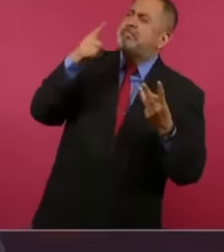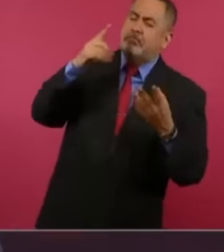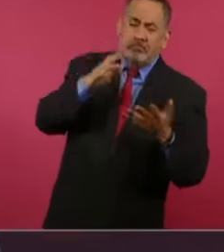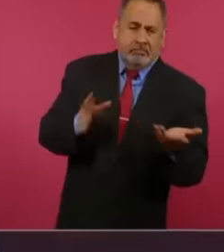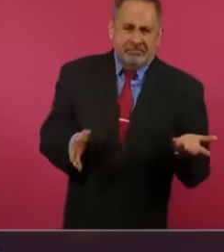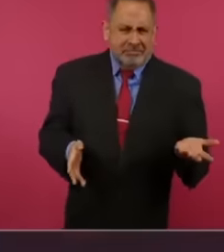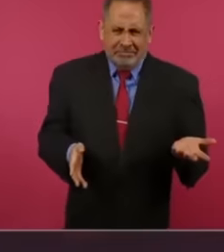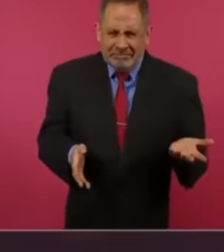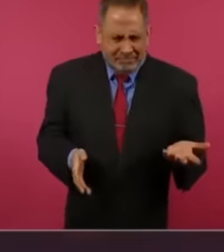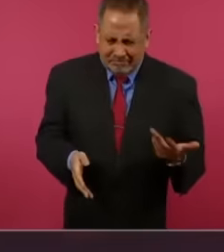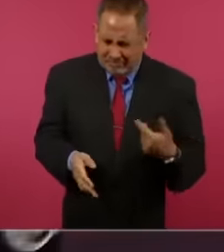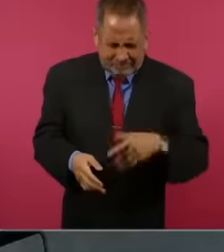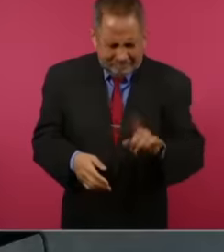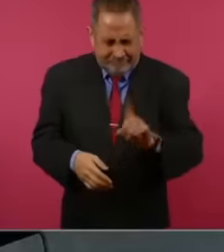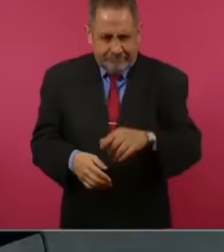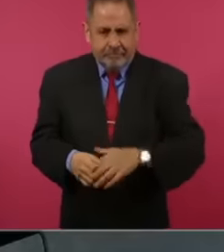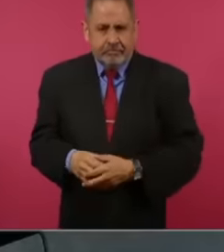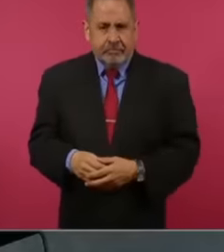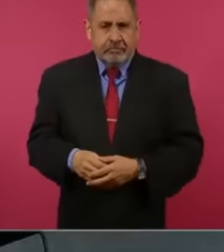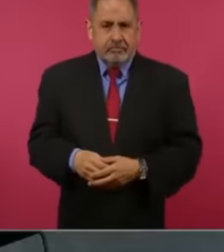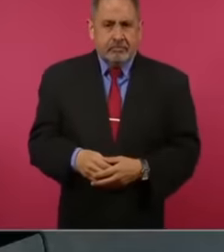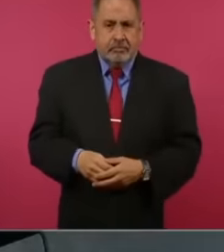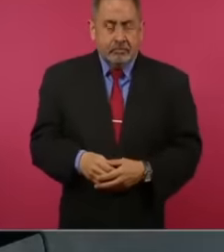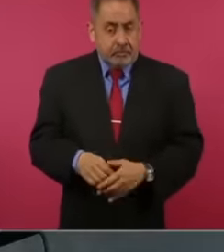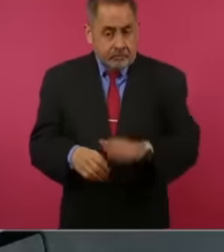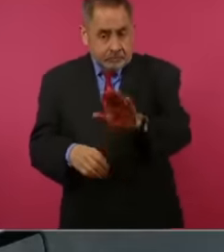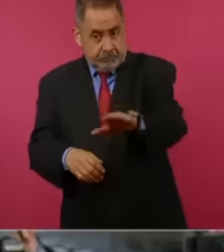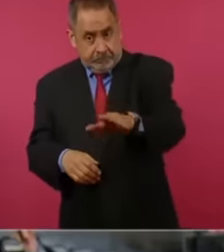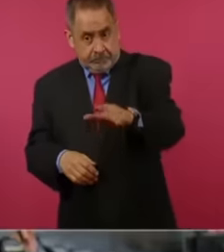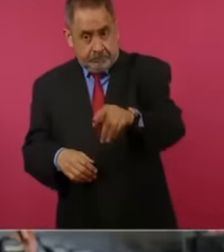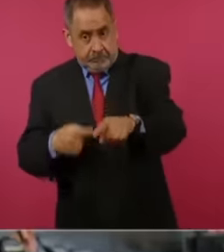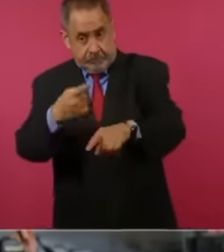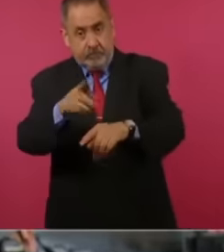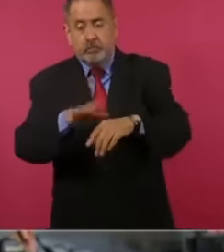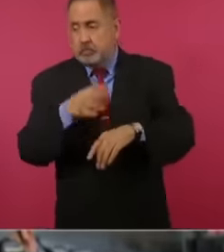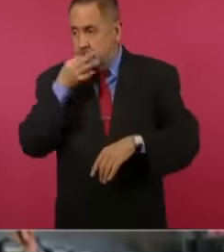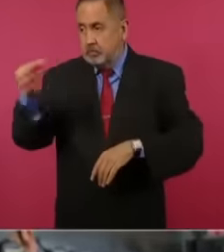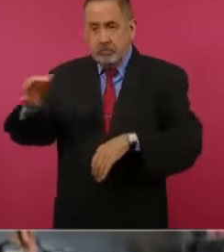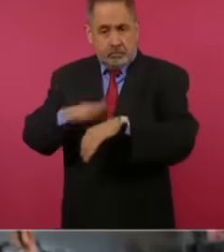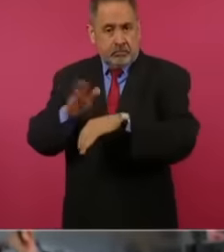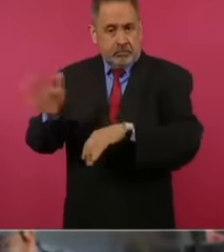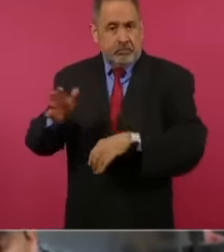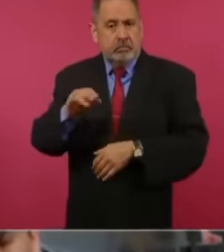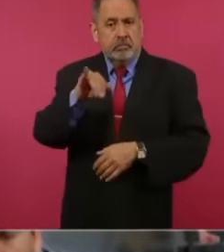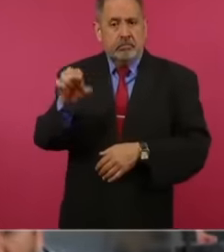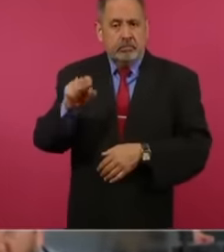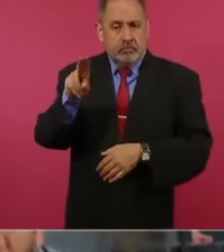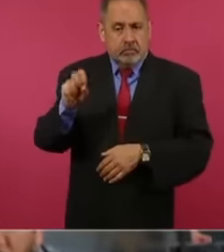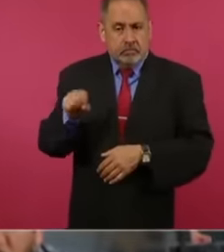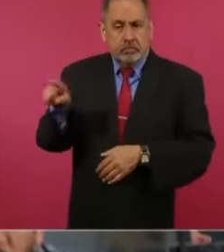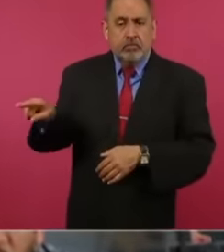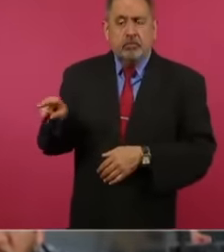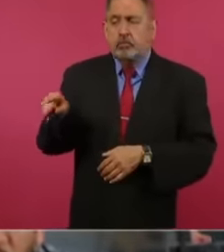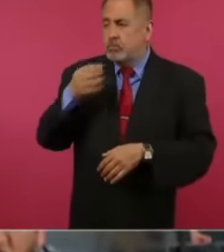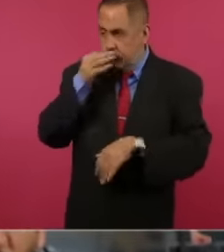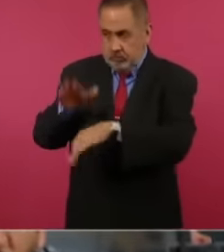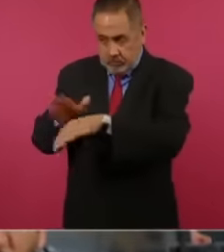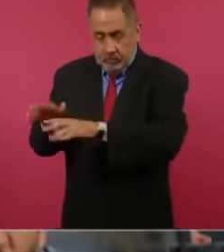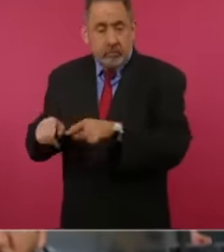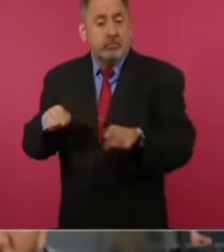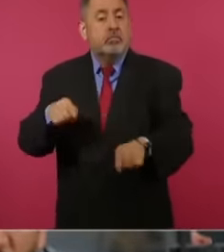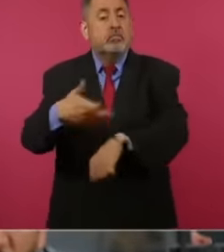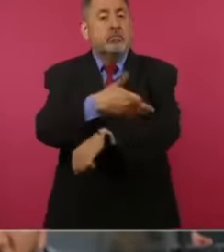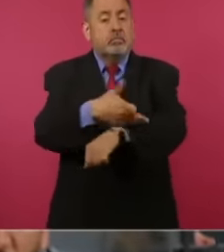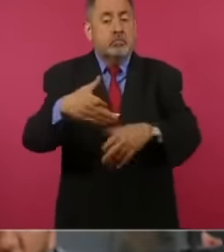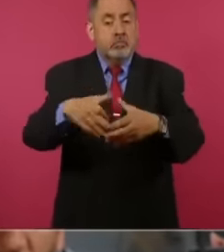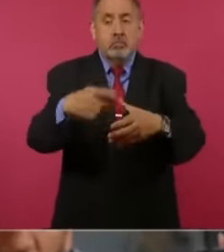ahora estamos viendo que ya Jesús está enterado de un caso reciente. Esta familia denunció. Y